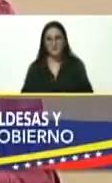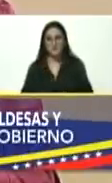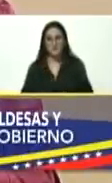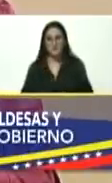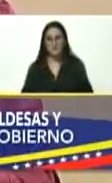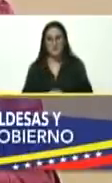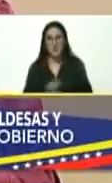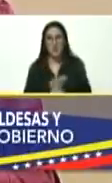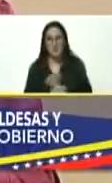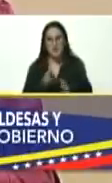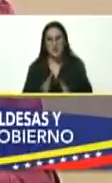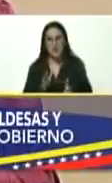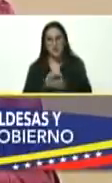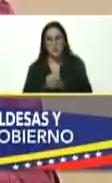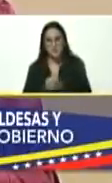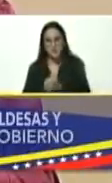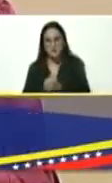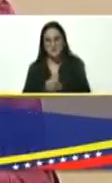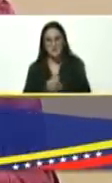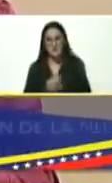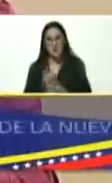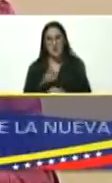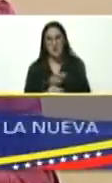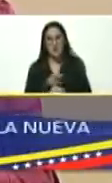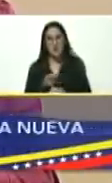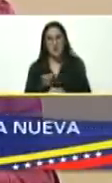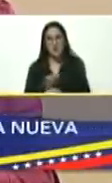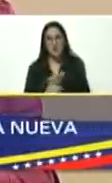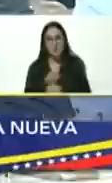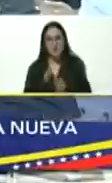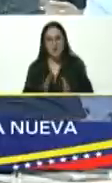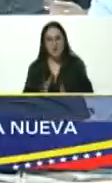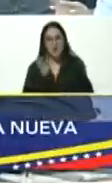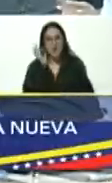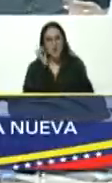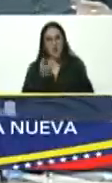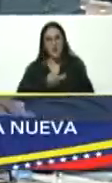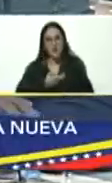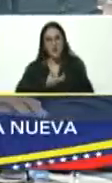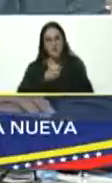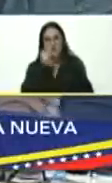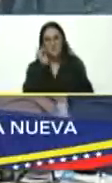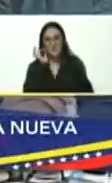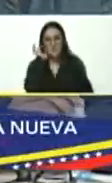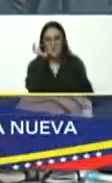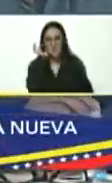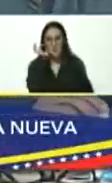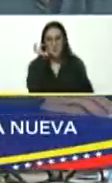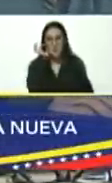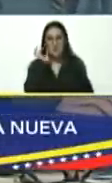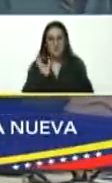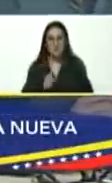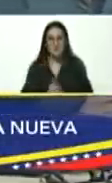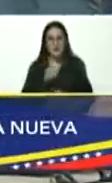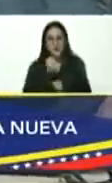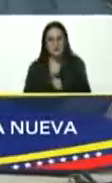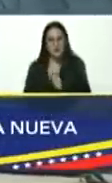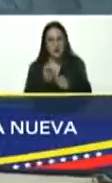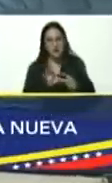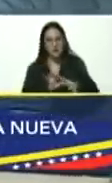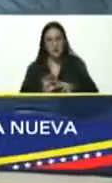gobernadores compañeros gobernadora alcaldes alcaldesas a trabajar